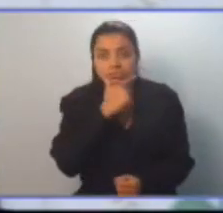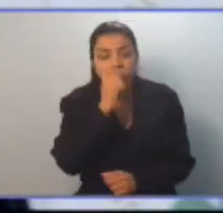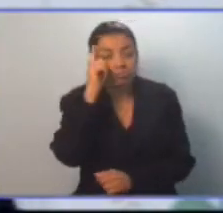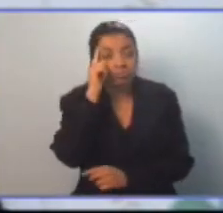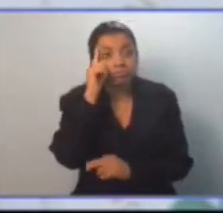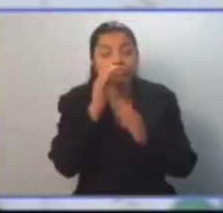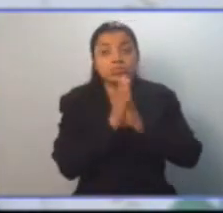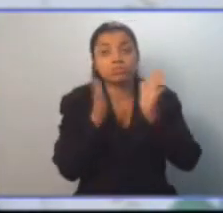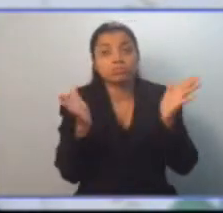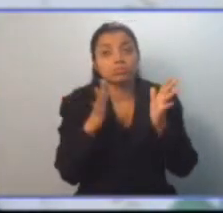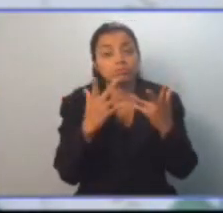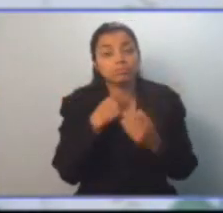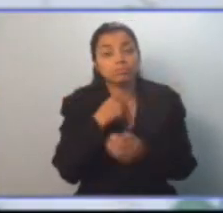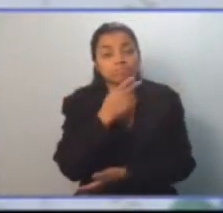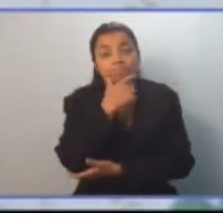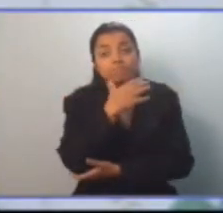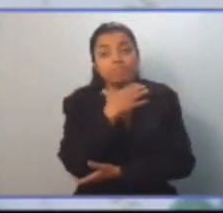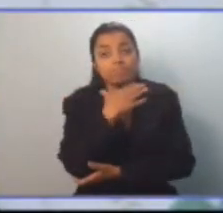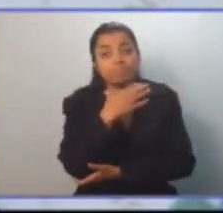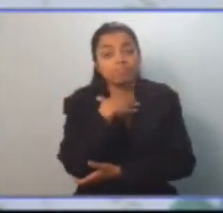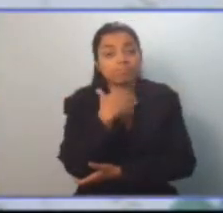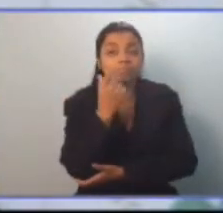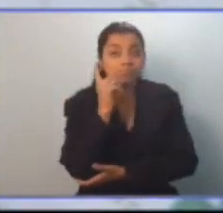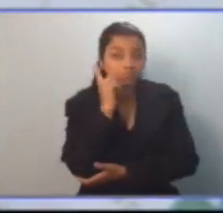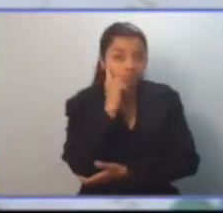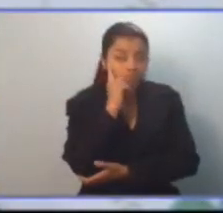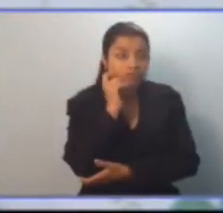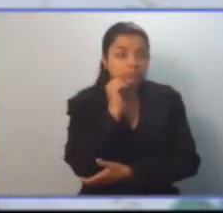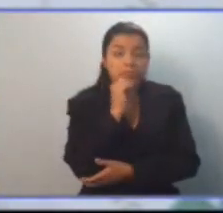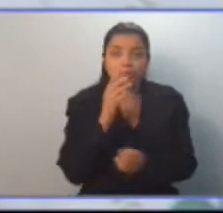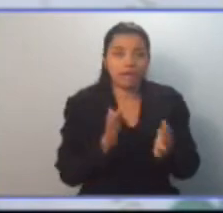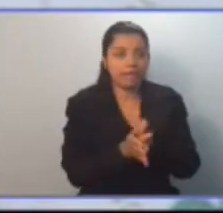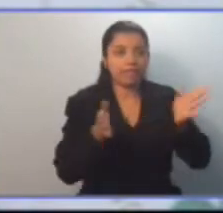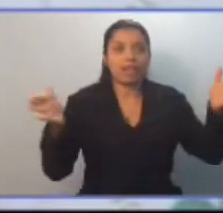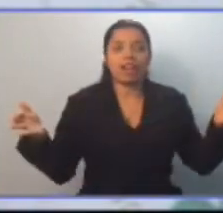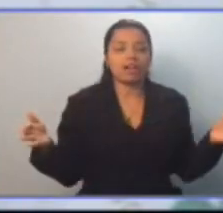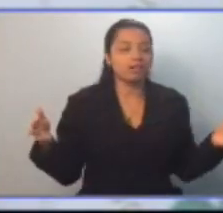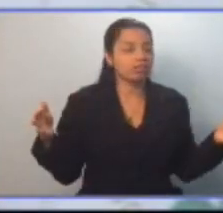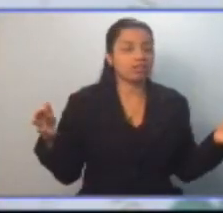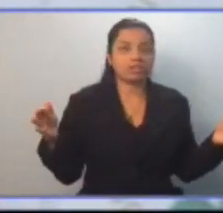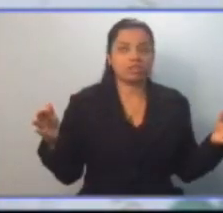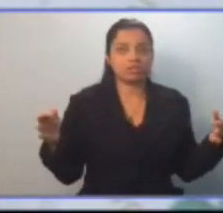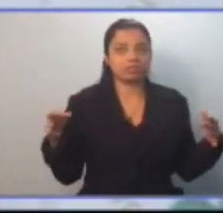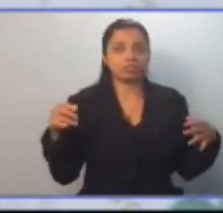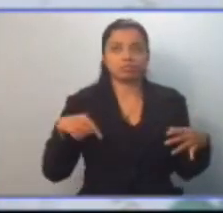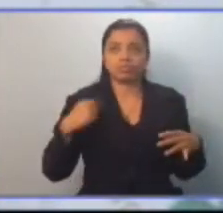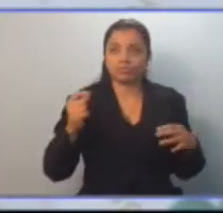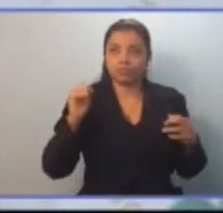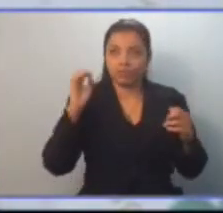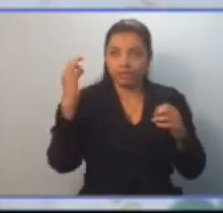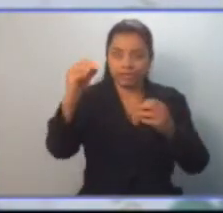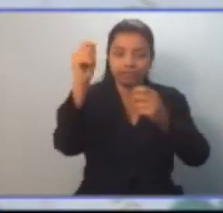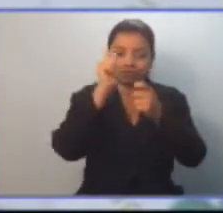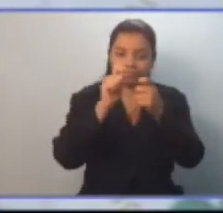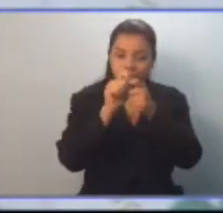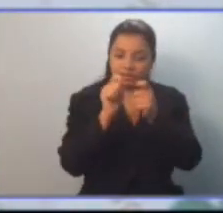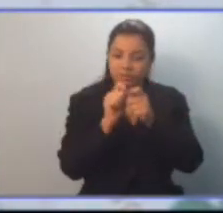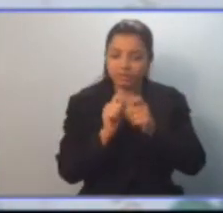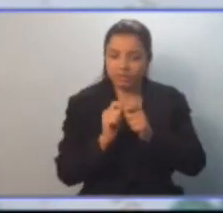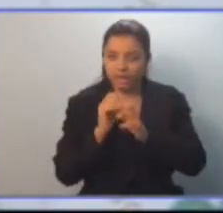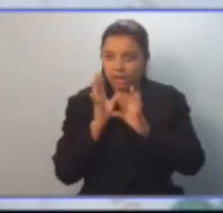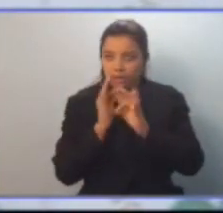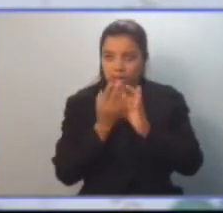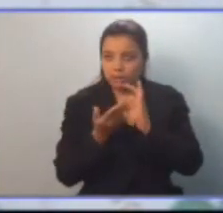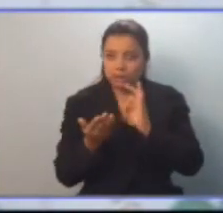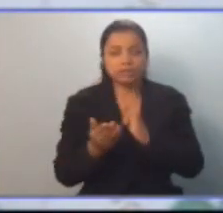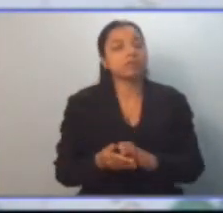general difícilmente puede ser general, siempre hay que aterrizar o puntualizar algunas situaciones, pero